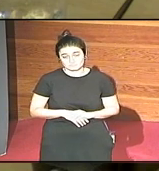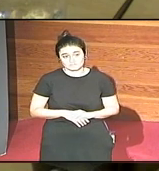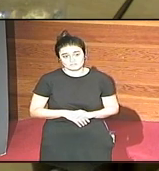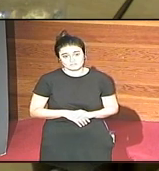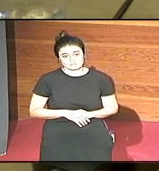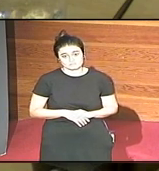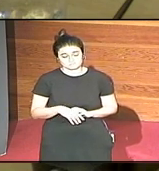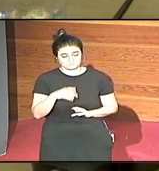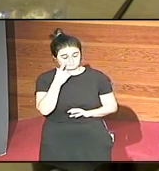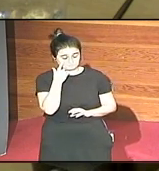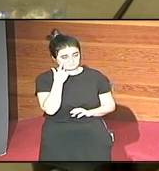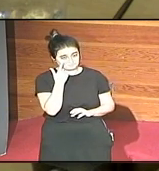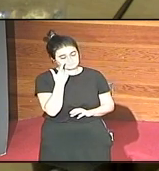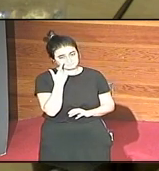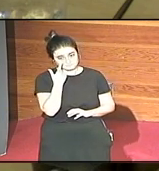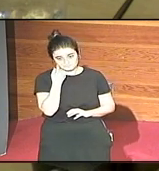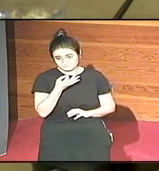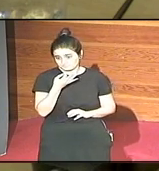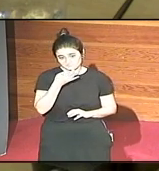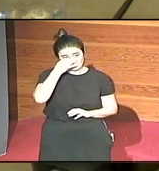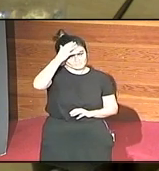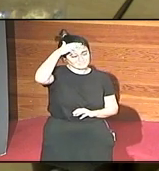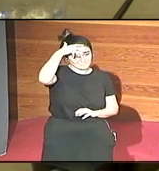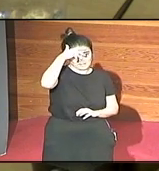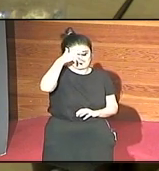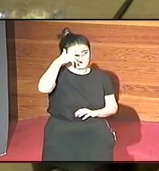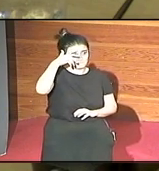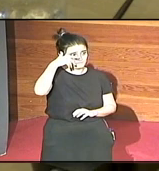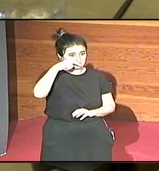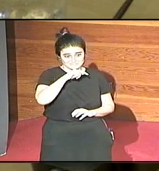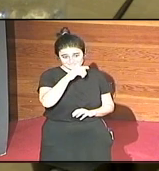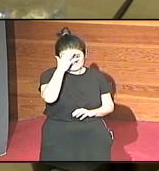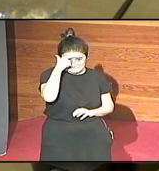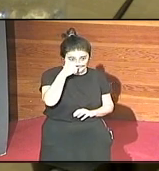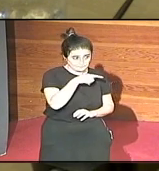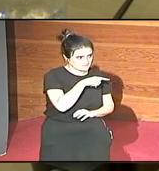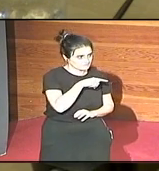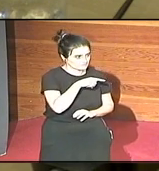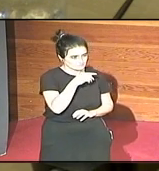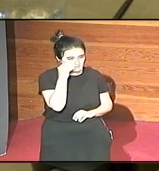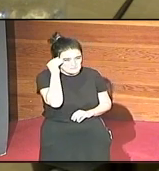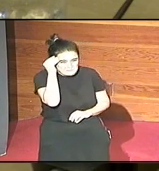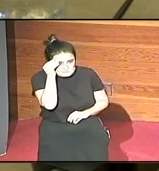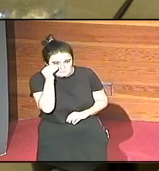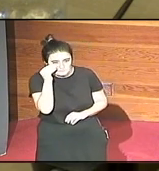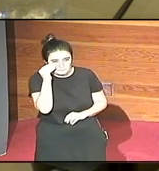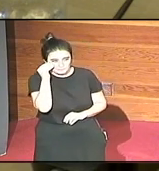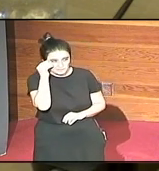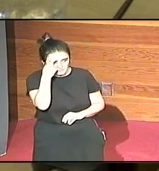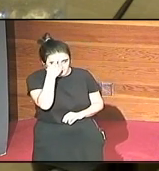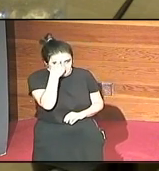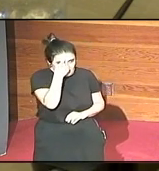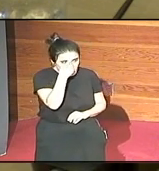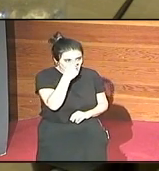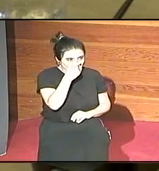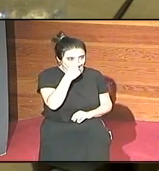mire, ¿sabe qué pasa? Que con Trump es absolutamente imposible saber lo que pensará